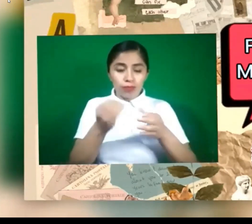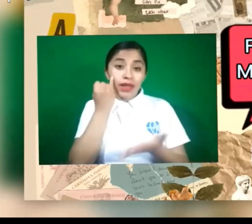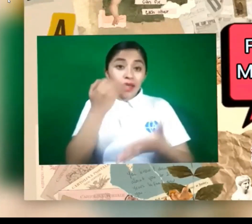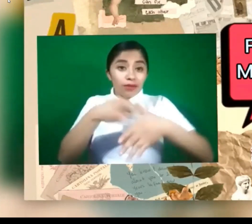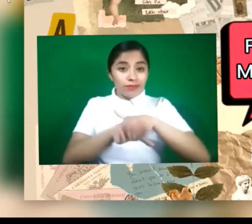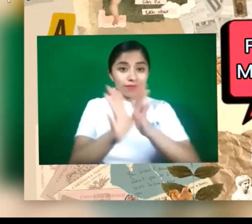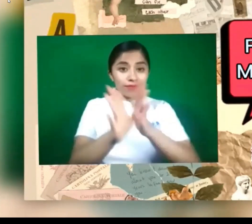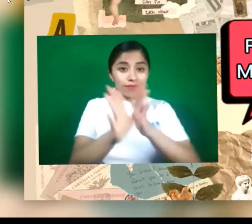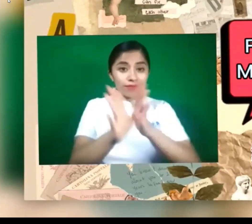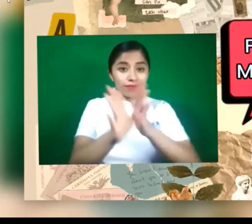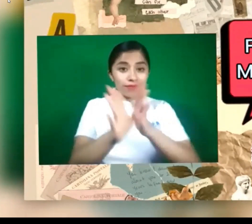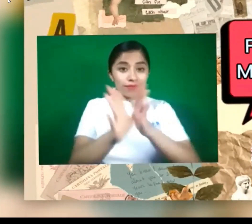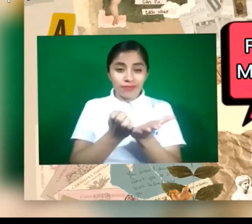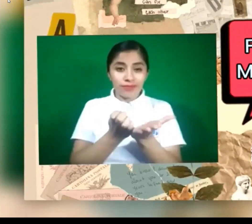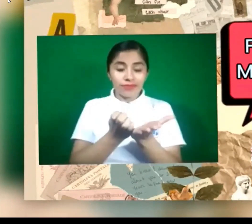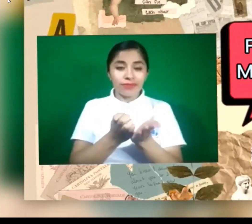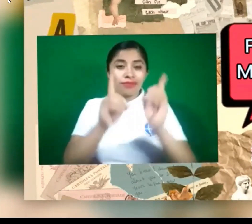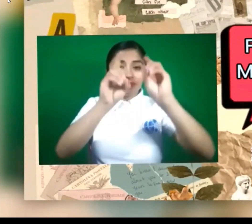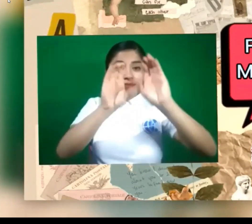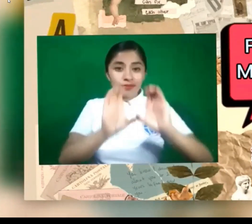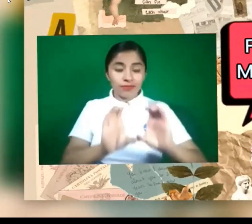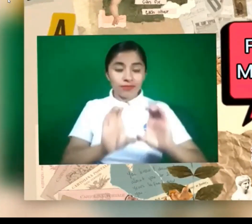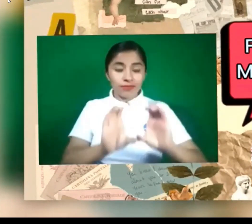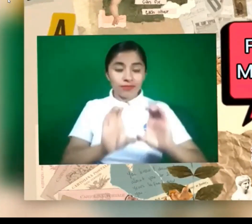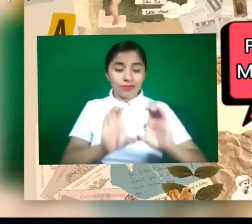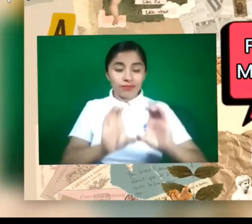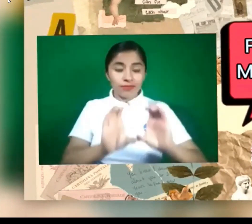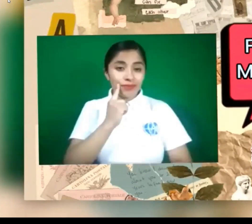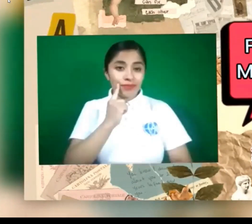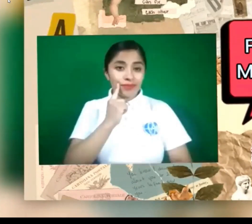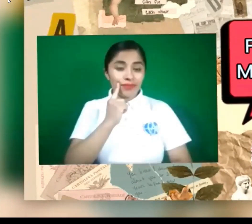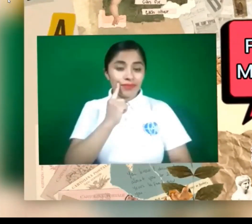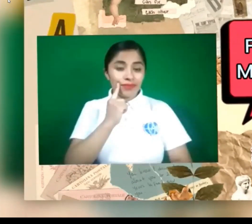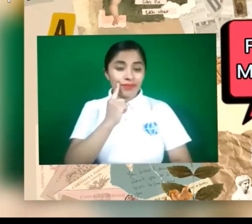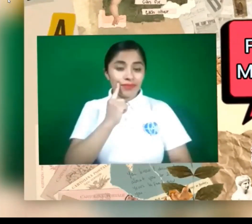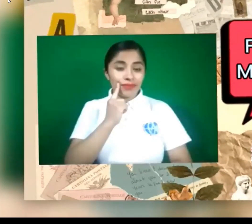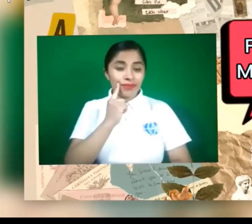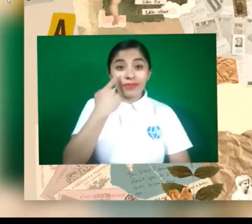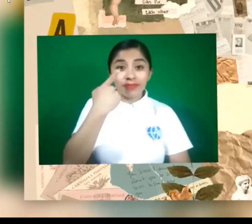de parte del Grupo de Inclusión Escolar de Discapacidad Auditiva.